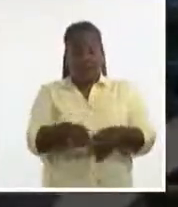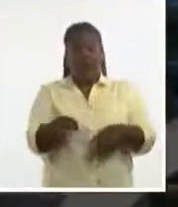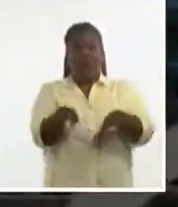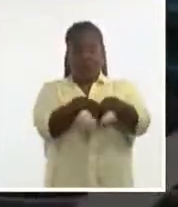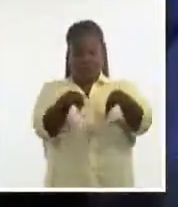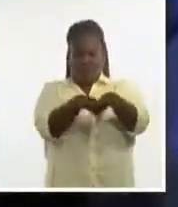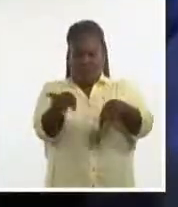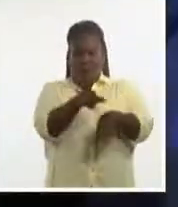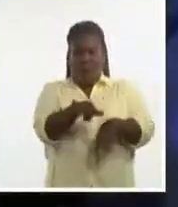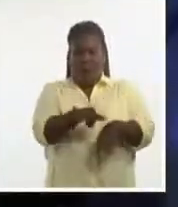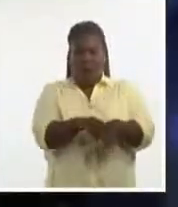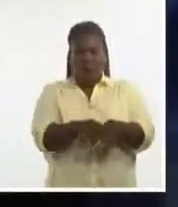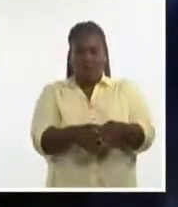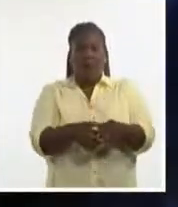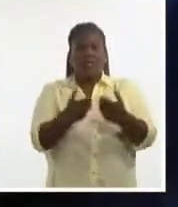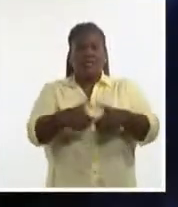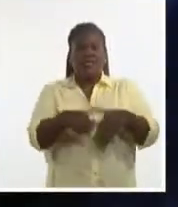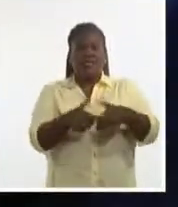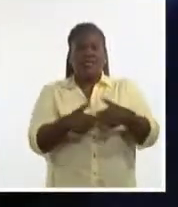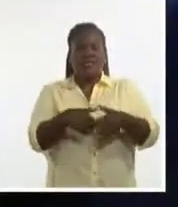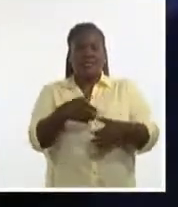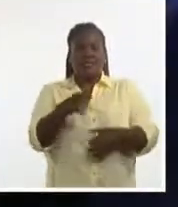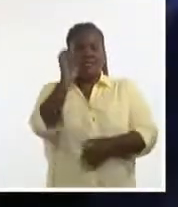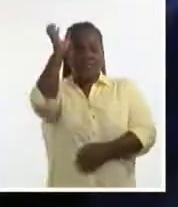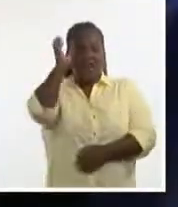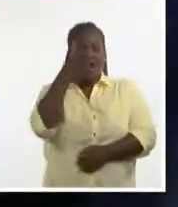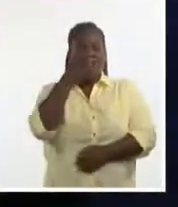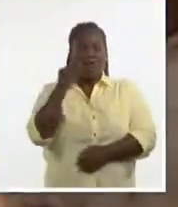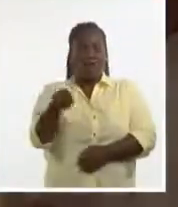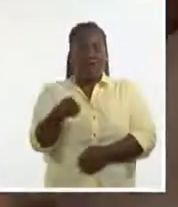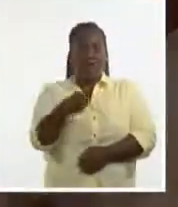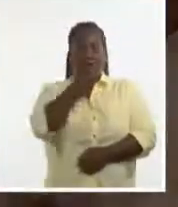azucarera. Manolo Rodríguez Salas, Sistema Informativo de la Televisión Cubana.